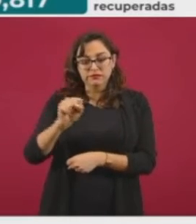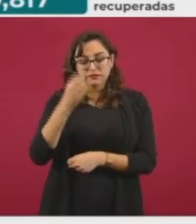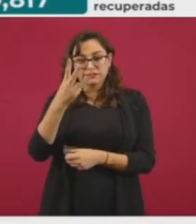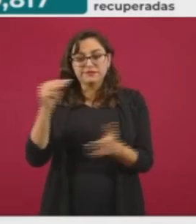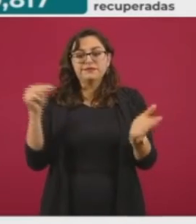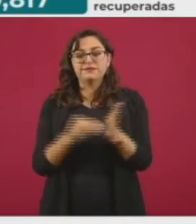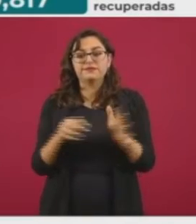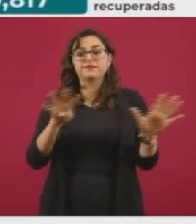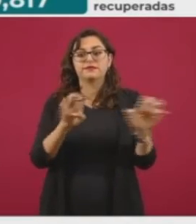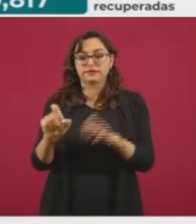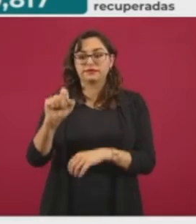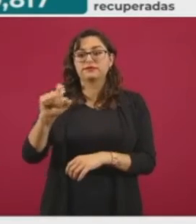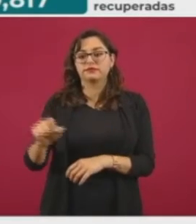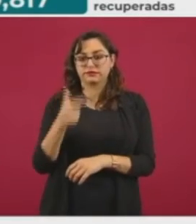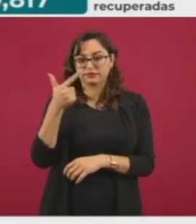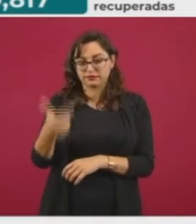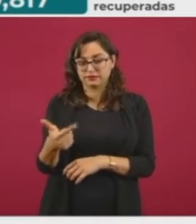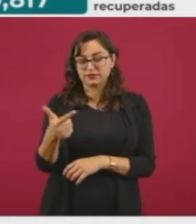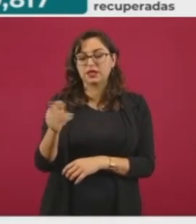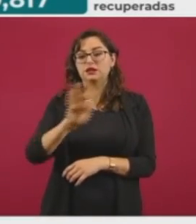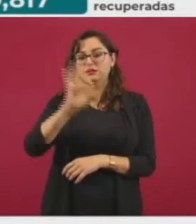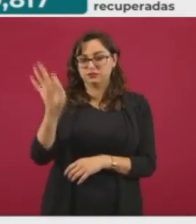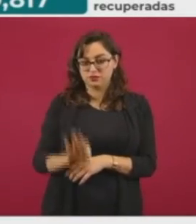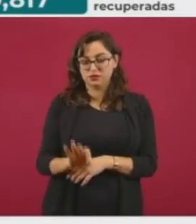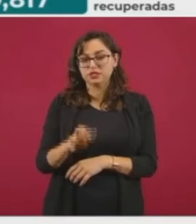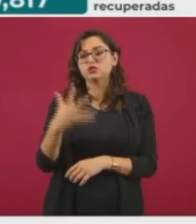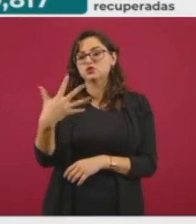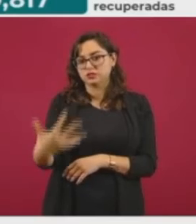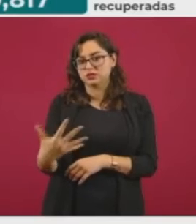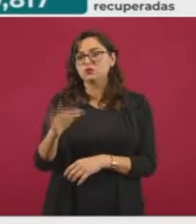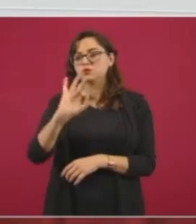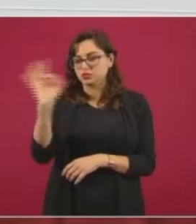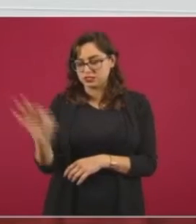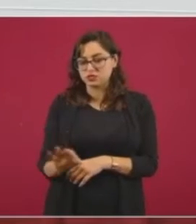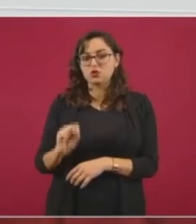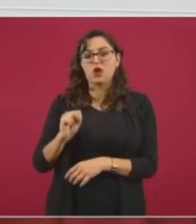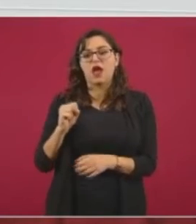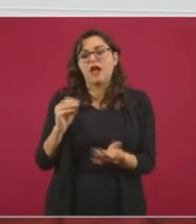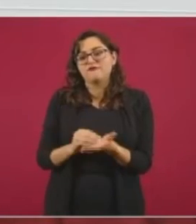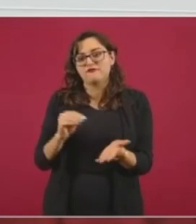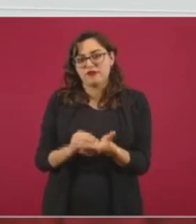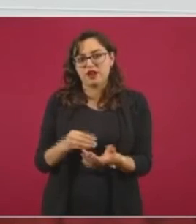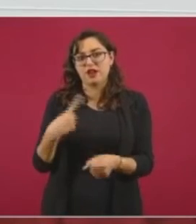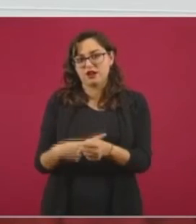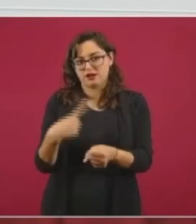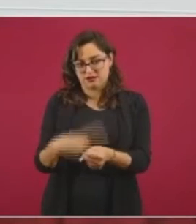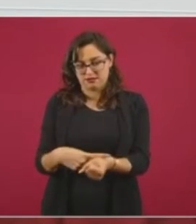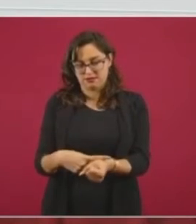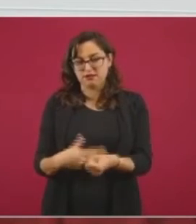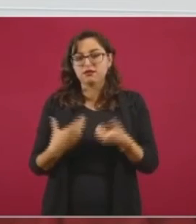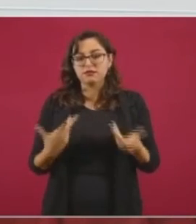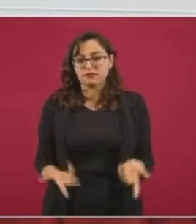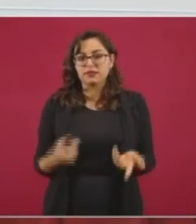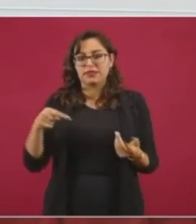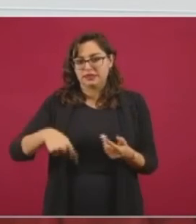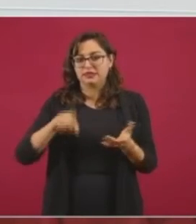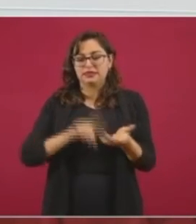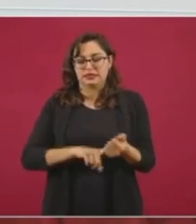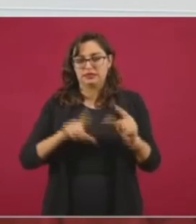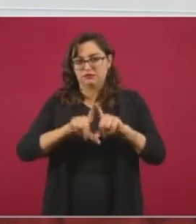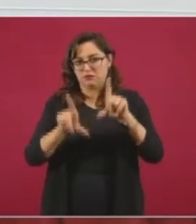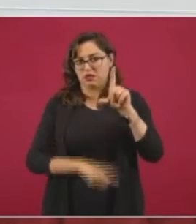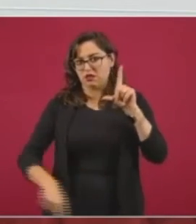63.927 que representan el 5% del total de la epidemia que tenemos en nuestro país. Es